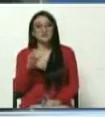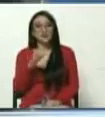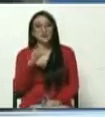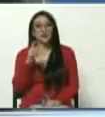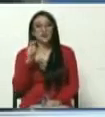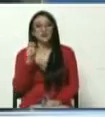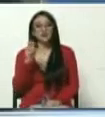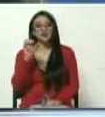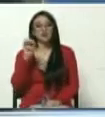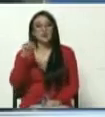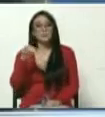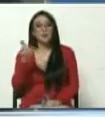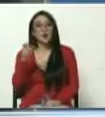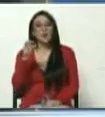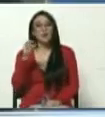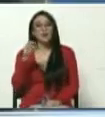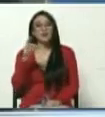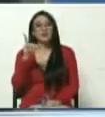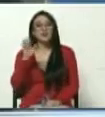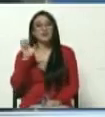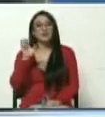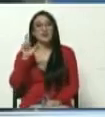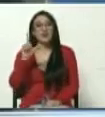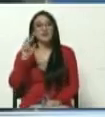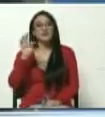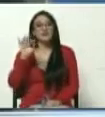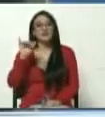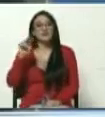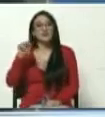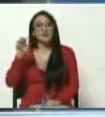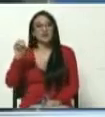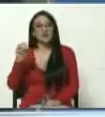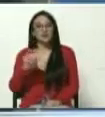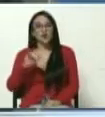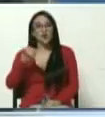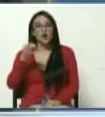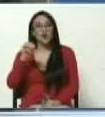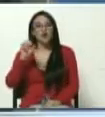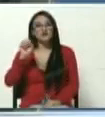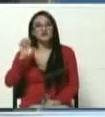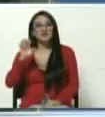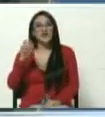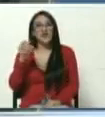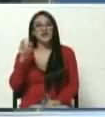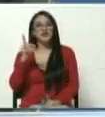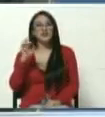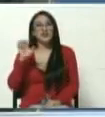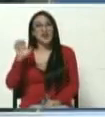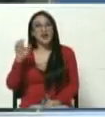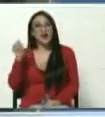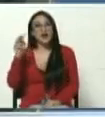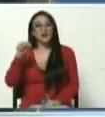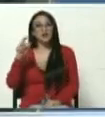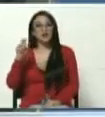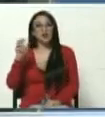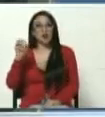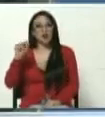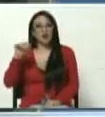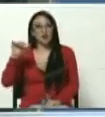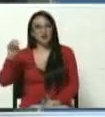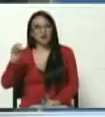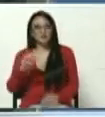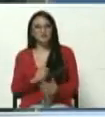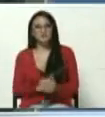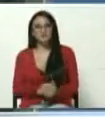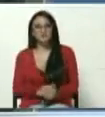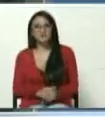Tom Gustavo Delfino, José Alberto de Antonio, Carmen Elisa Hernández